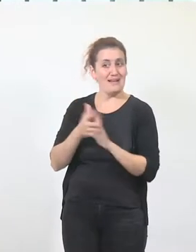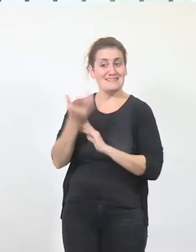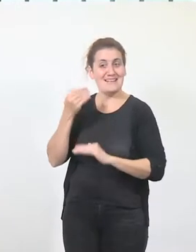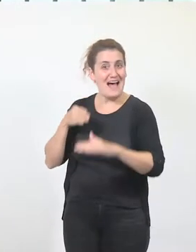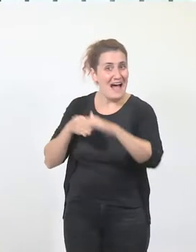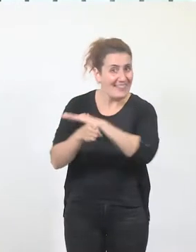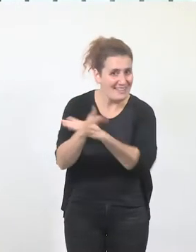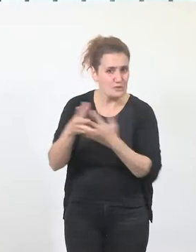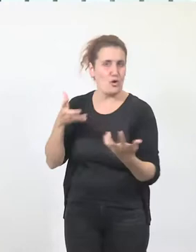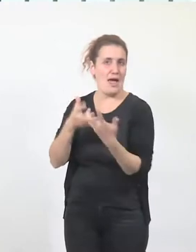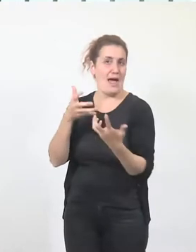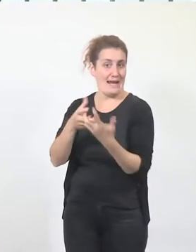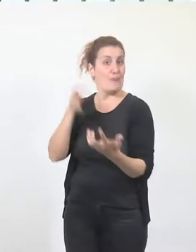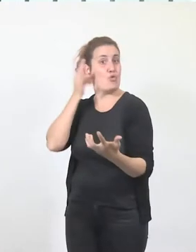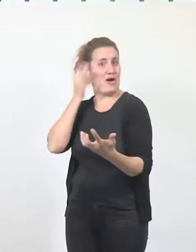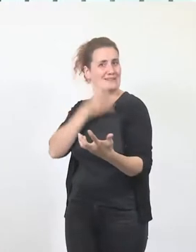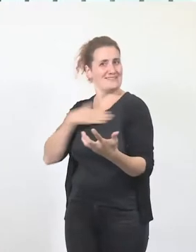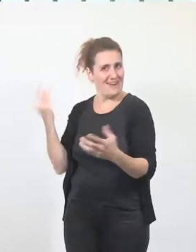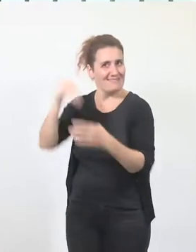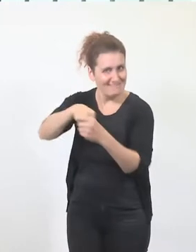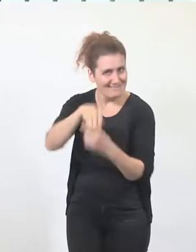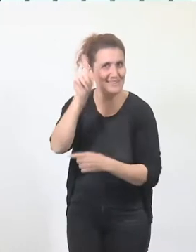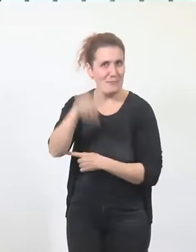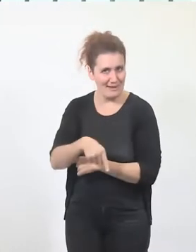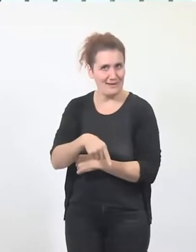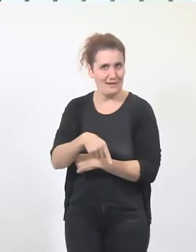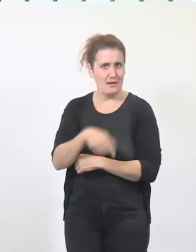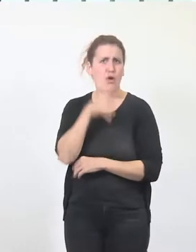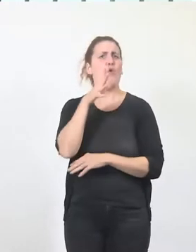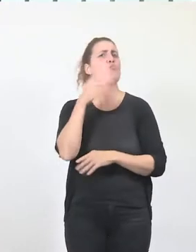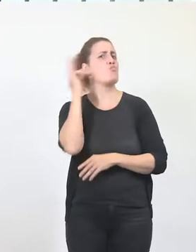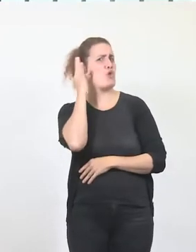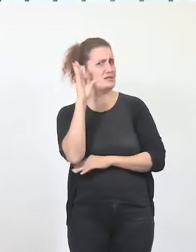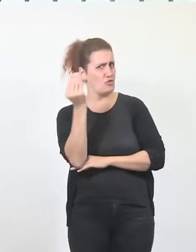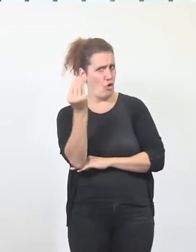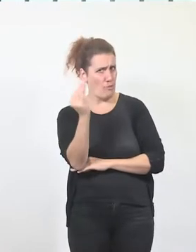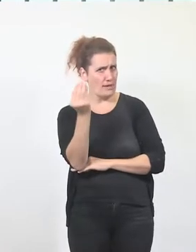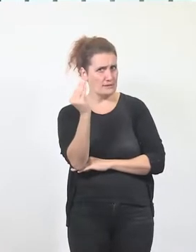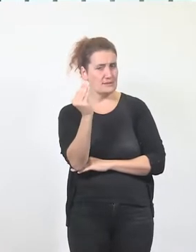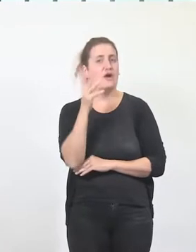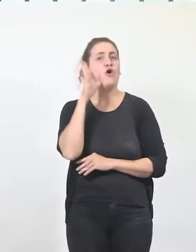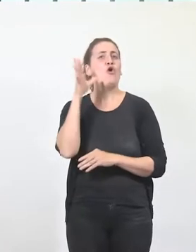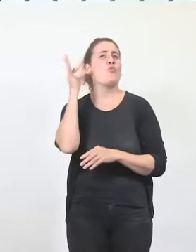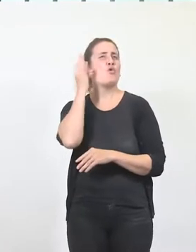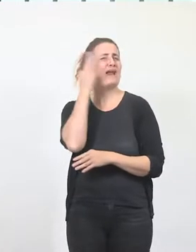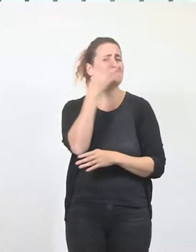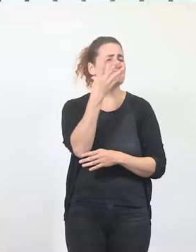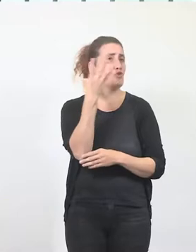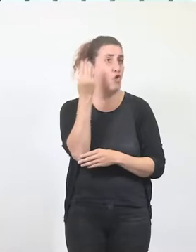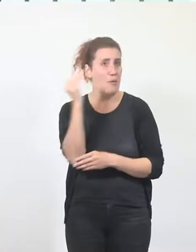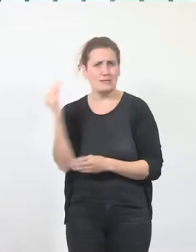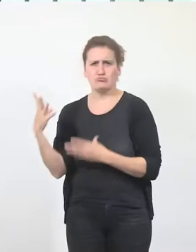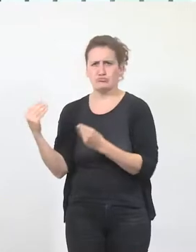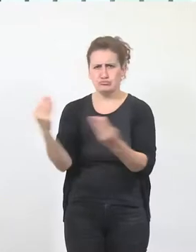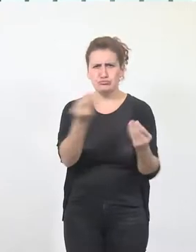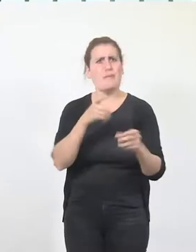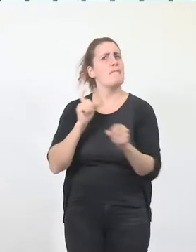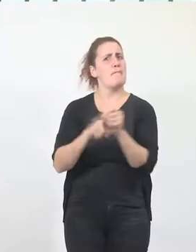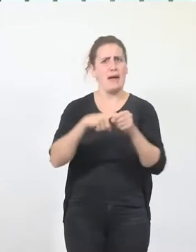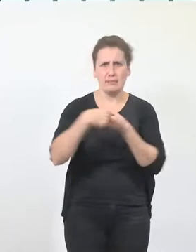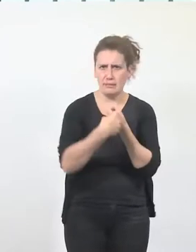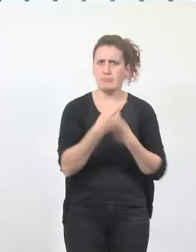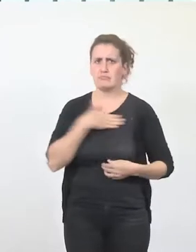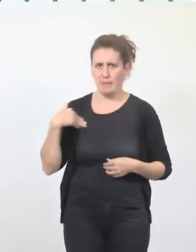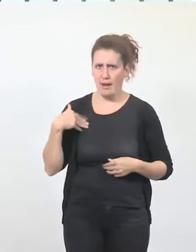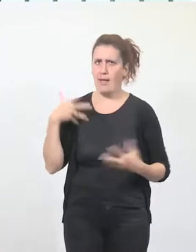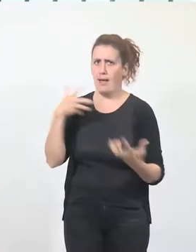que es el acceso a la guerra por parte de las mujeres, sobre todo jóvenes. Hay muchas mujeres jóvenes que quieren participar en la